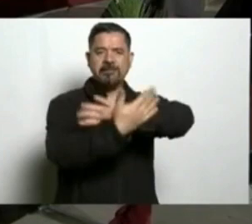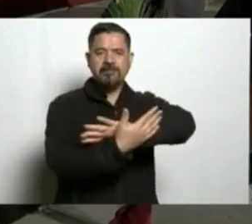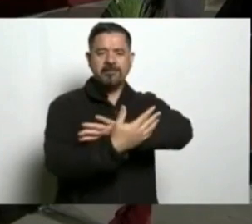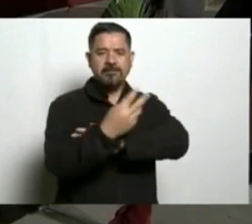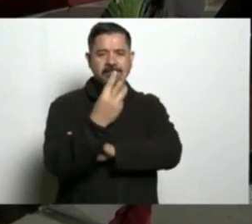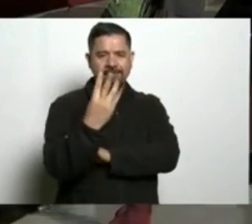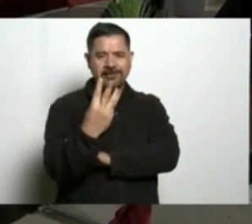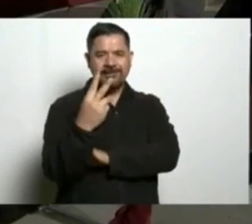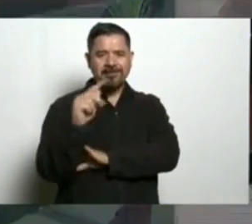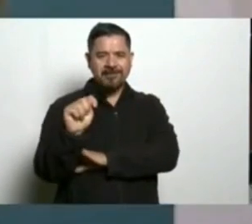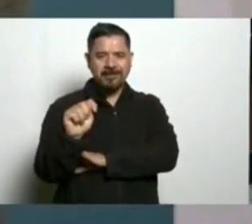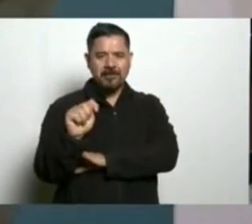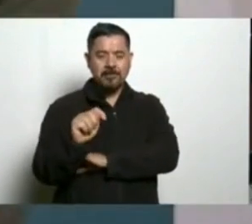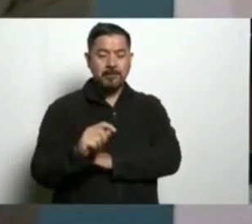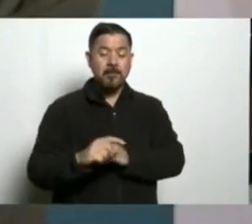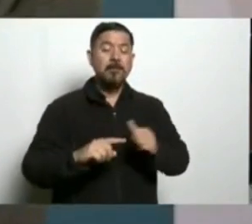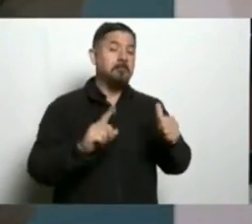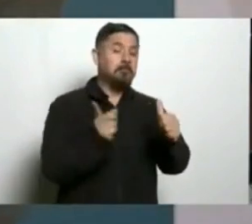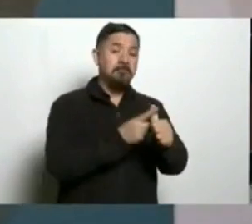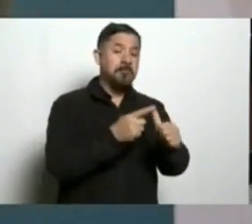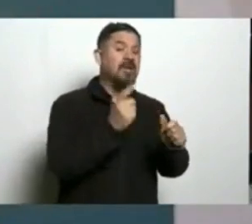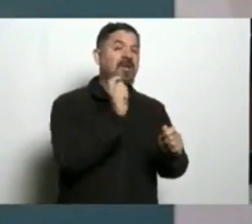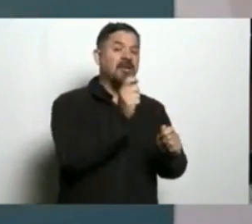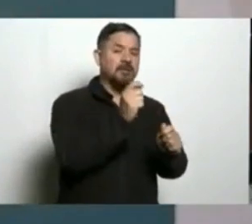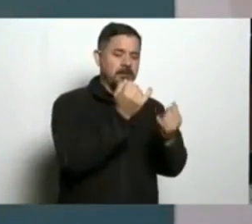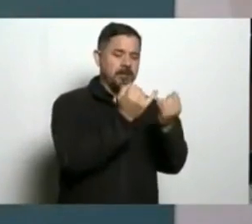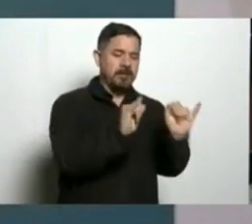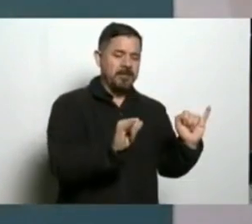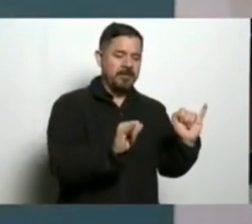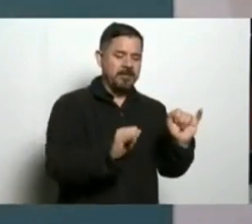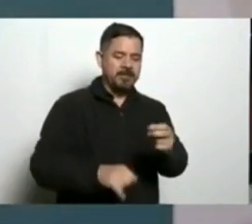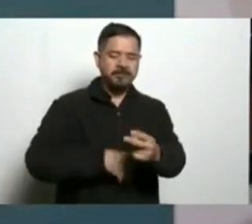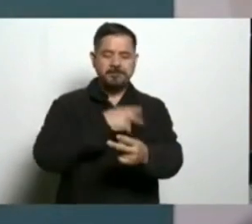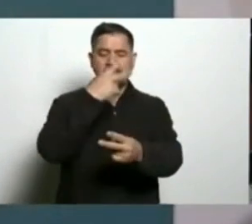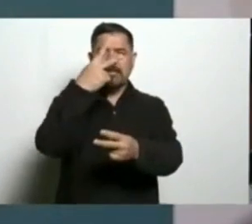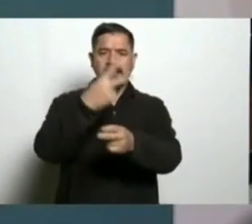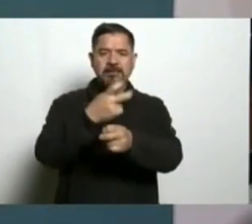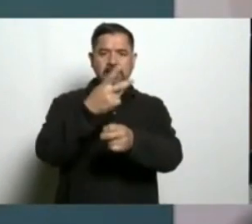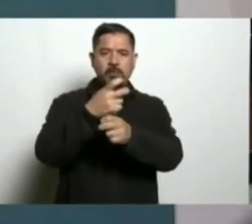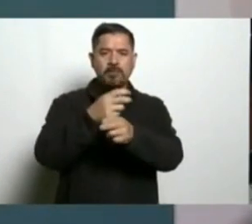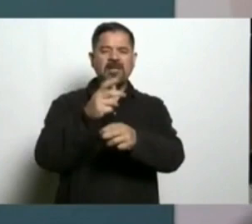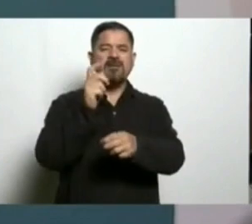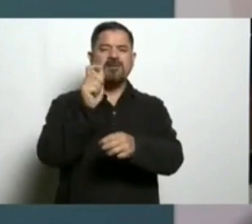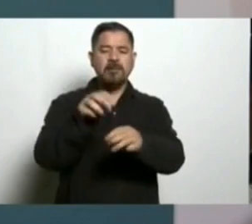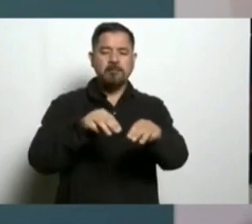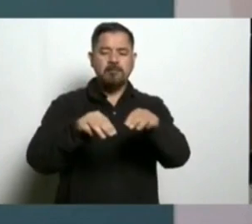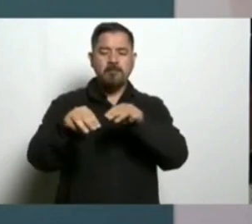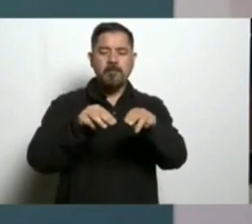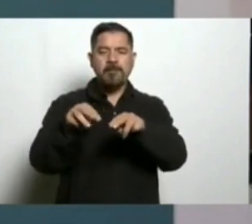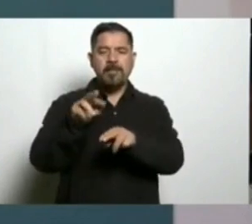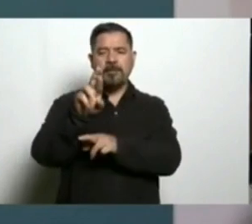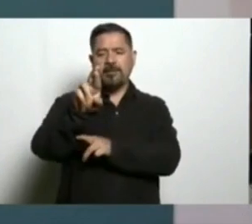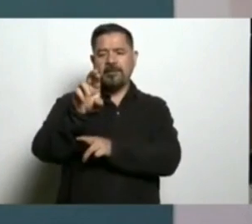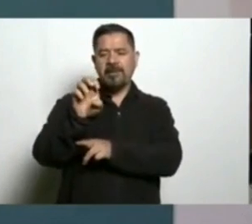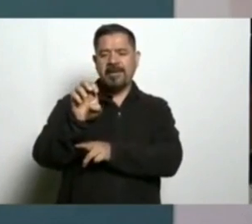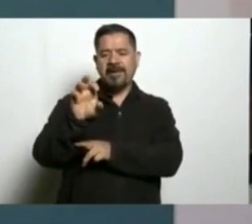la primera fue la independencia, la segunda el movimiento de reforma,